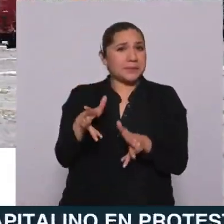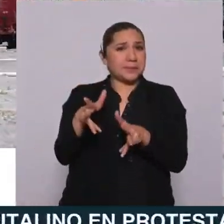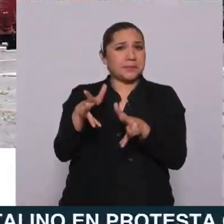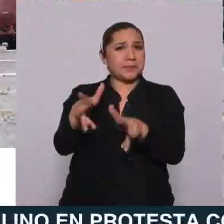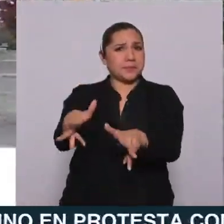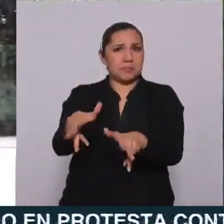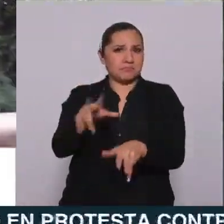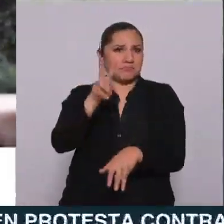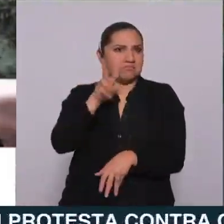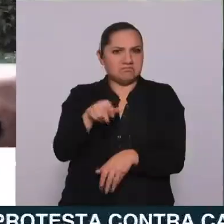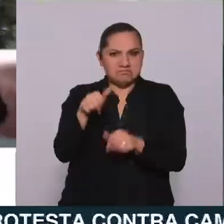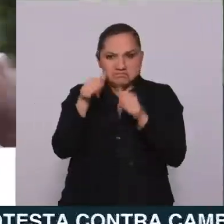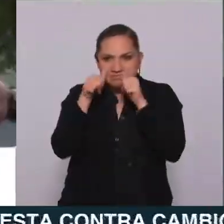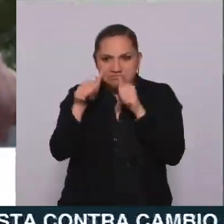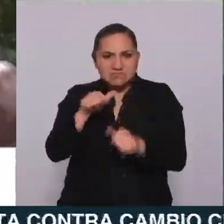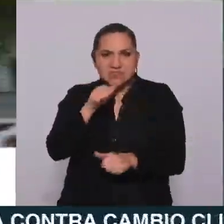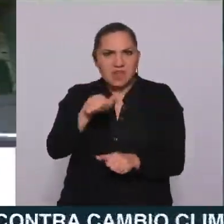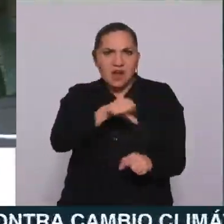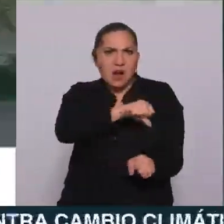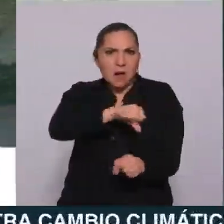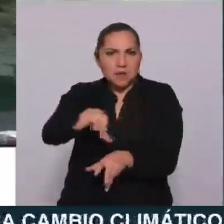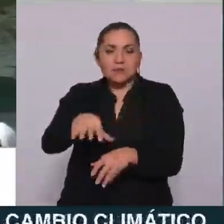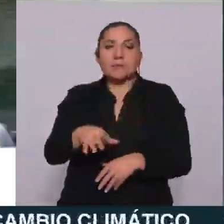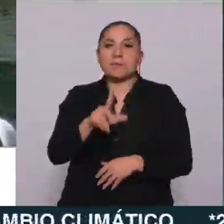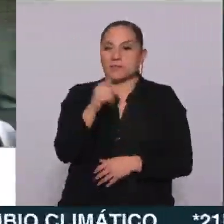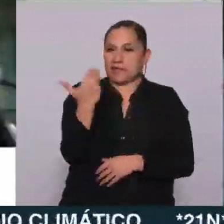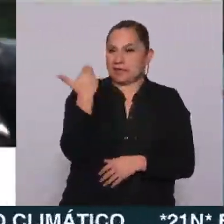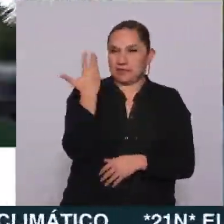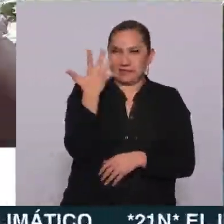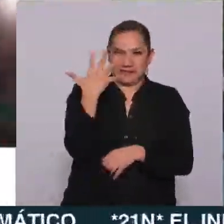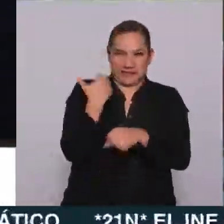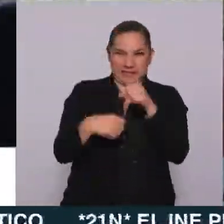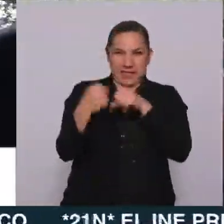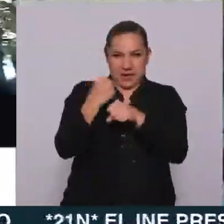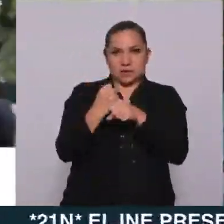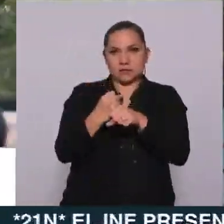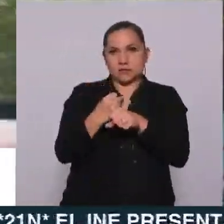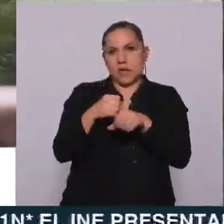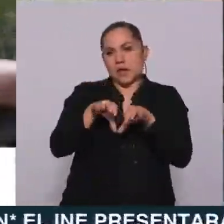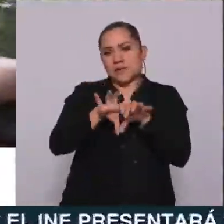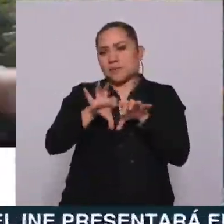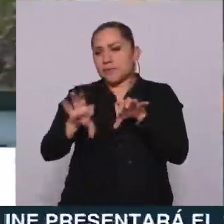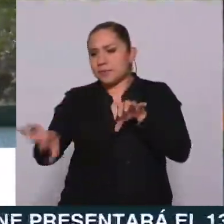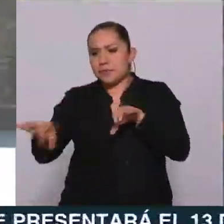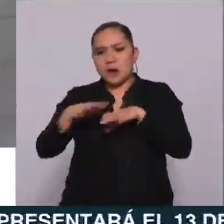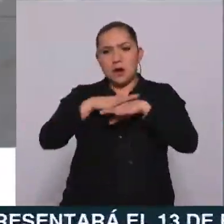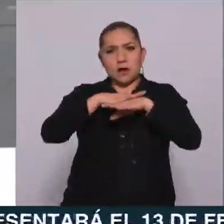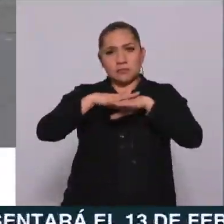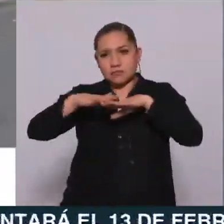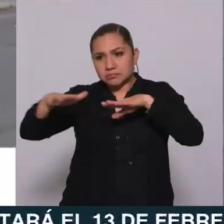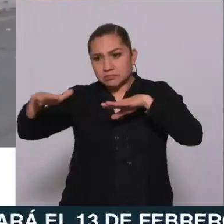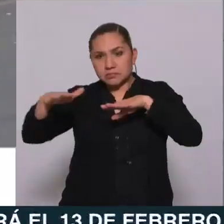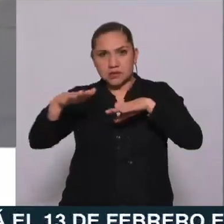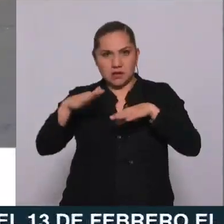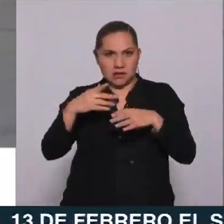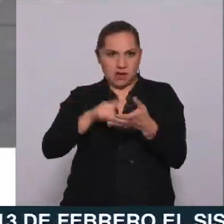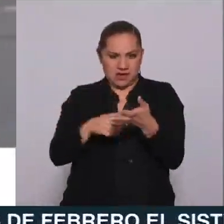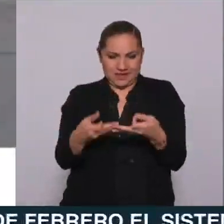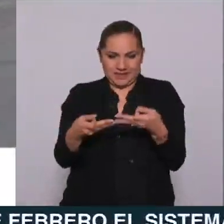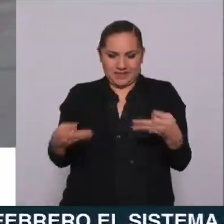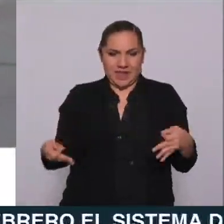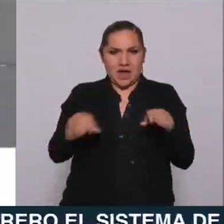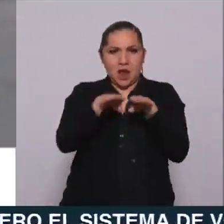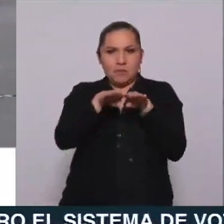hace como unos 10 años lo pavimentaron, pero aún así nunca se utilizó. Y ahora, hace como